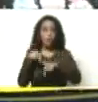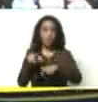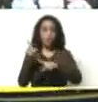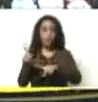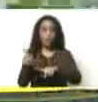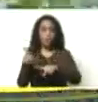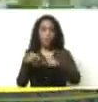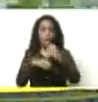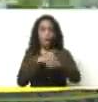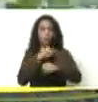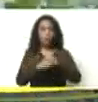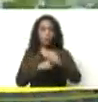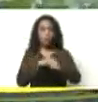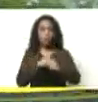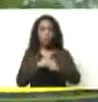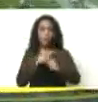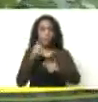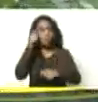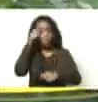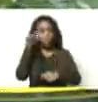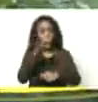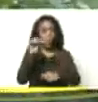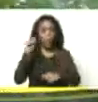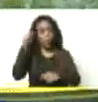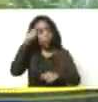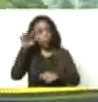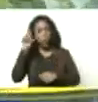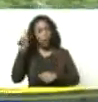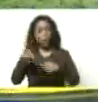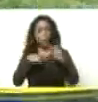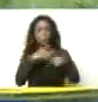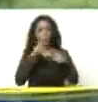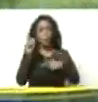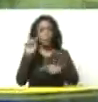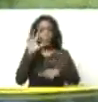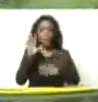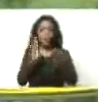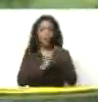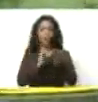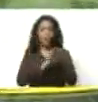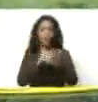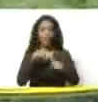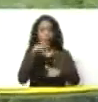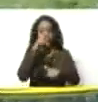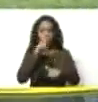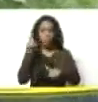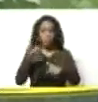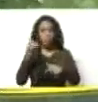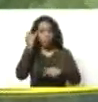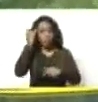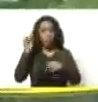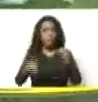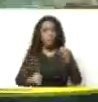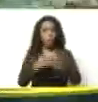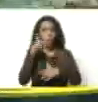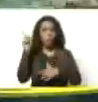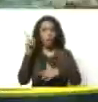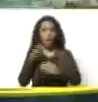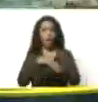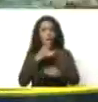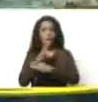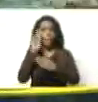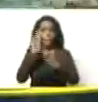la sucesión sucesión pueblo pueblo se produce entre bs al año y la idea fundamental es aquí el ir